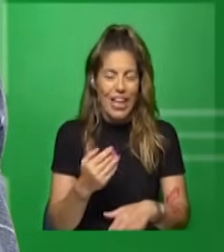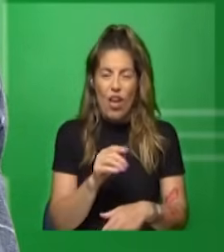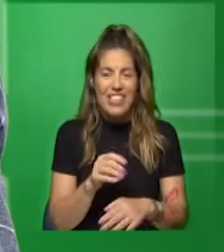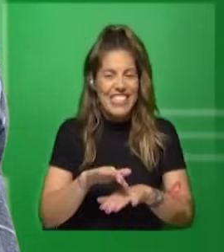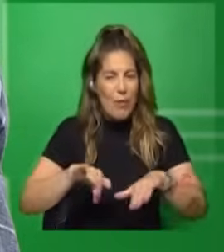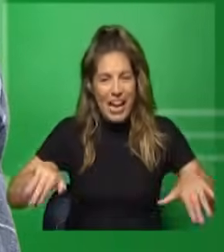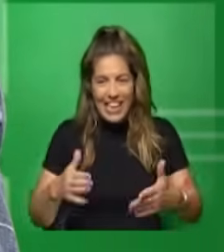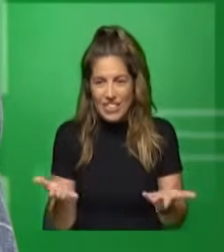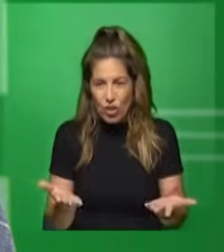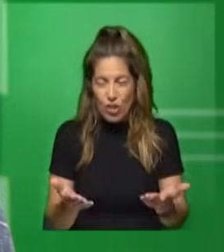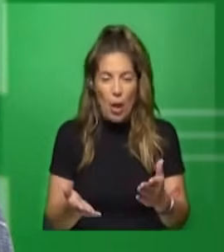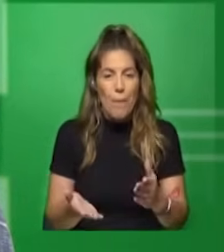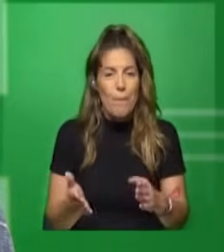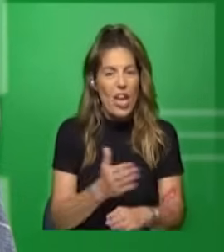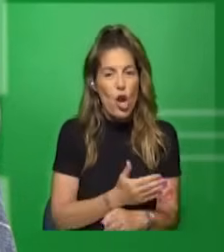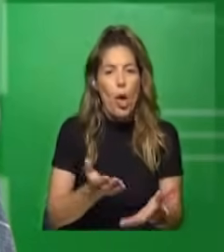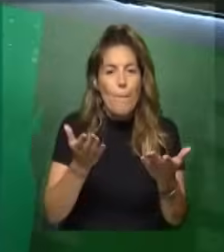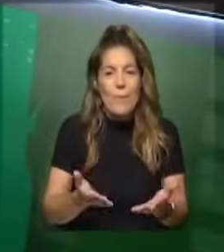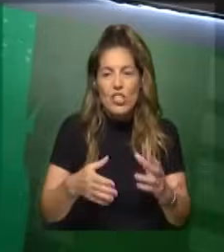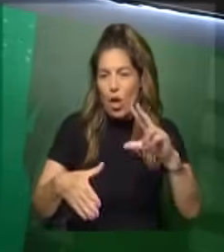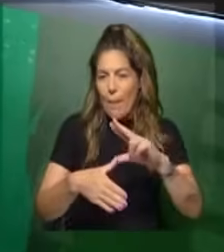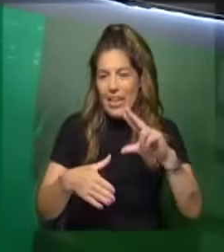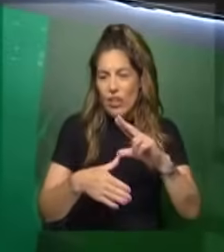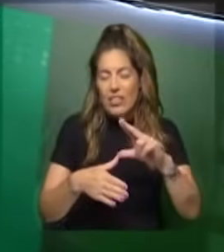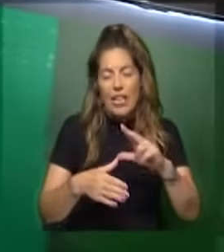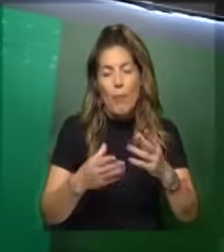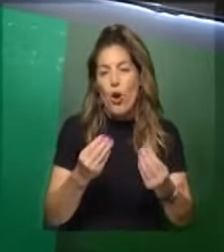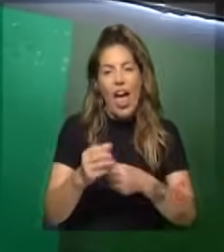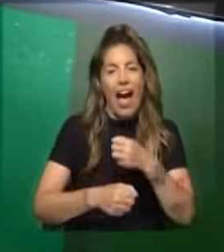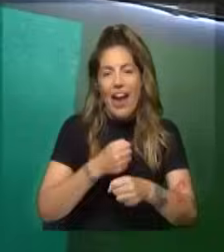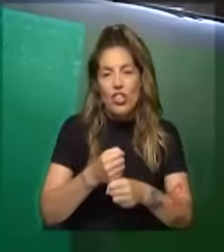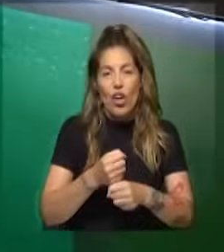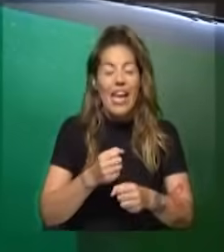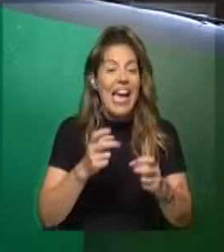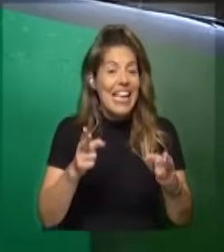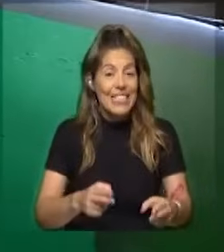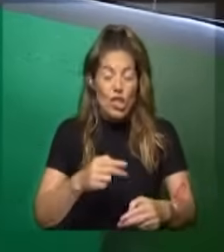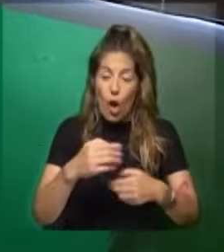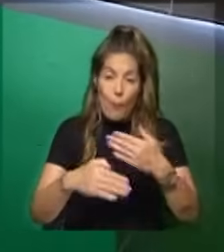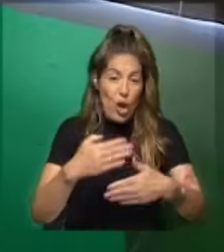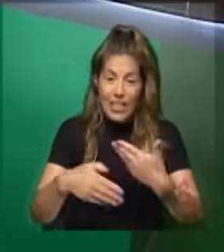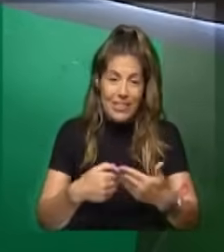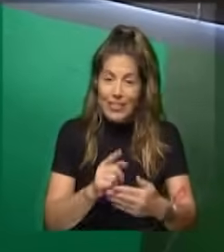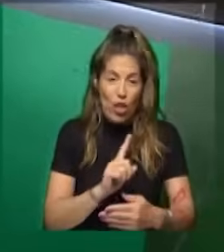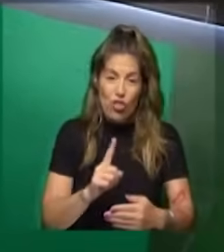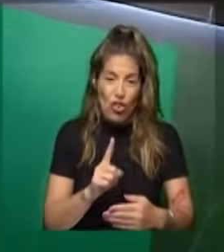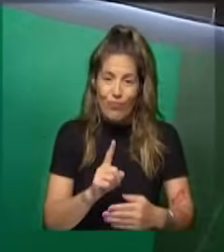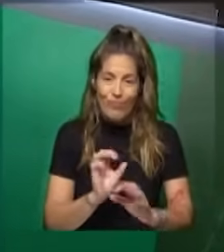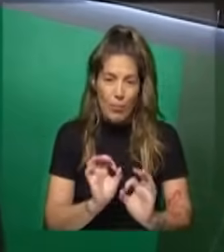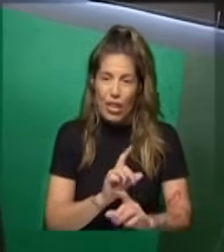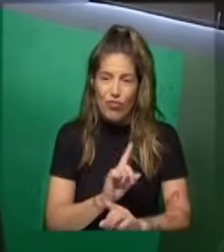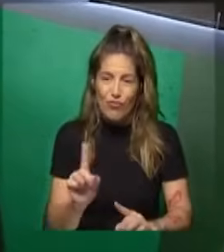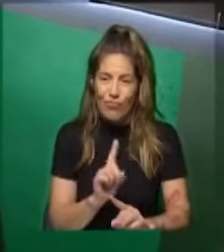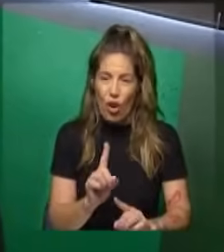por lo tanto de menor peso de América Latina en muchísimos años, el ciclo progresista tampoco dio en la tecla, entre otras cosas porque costó